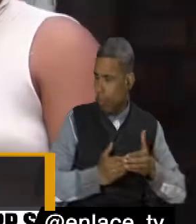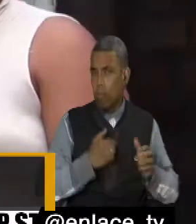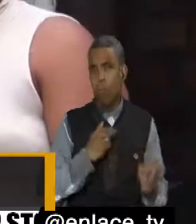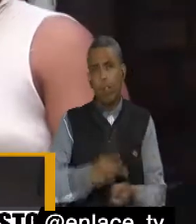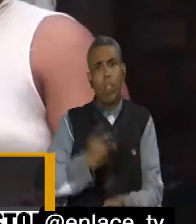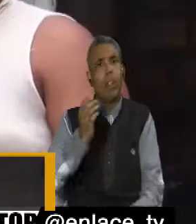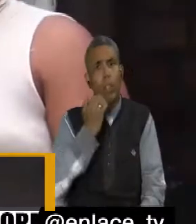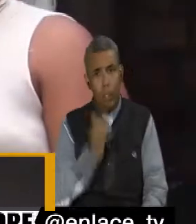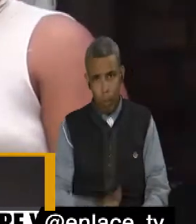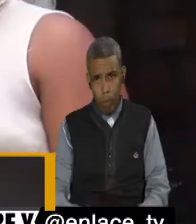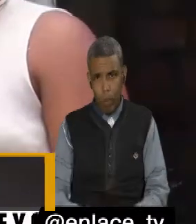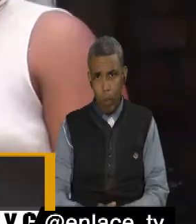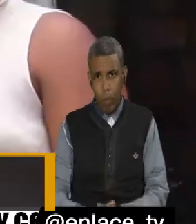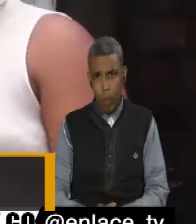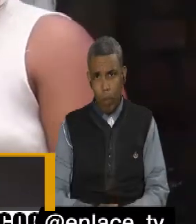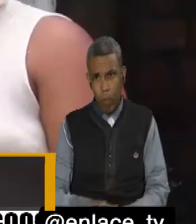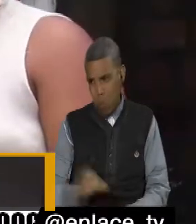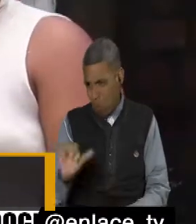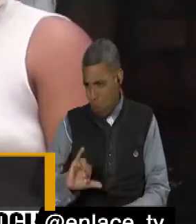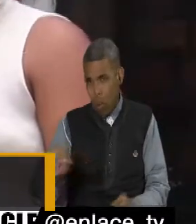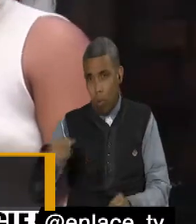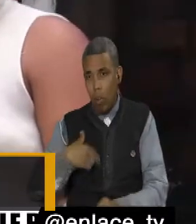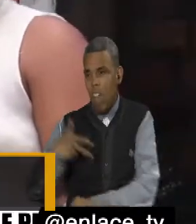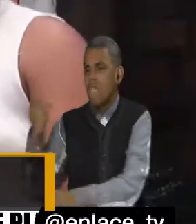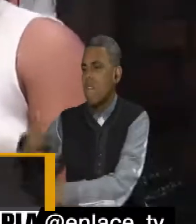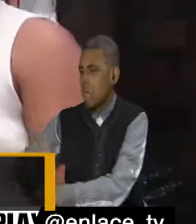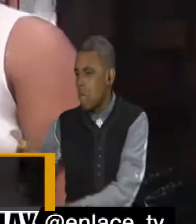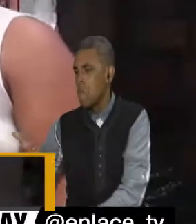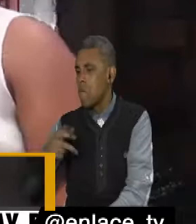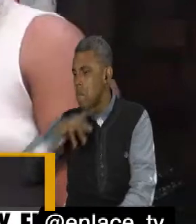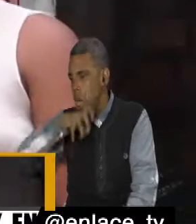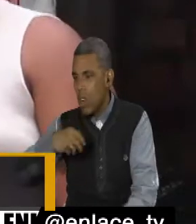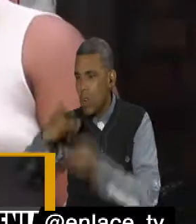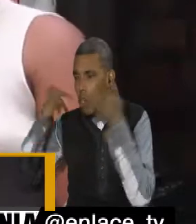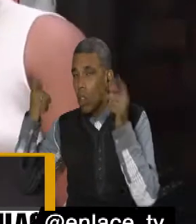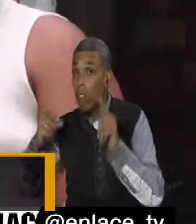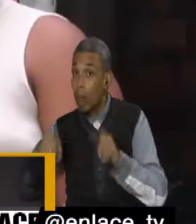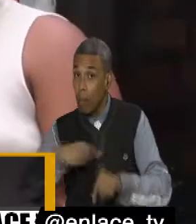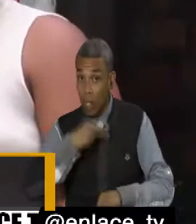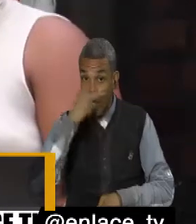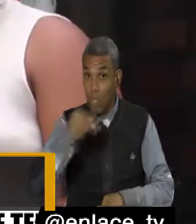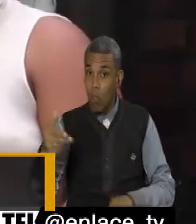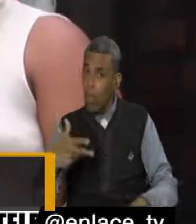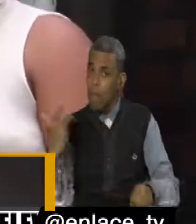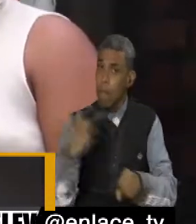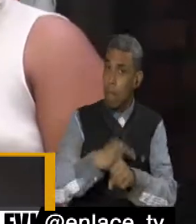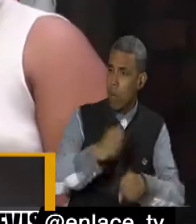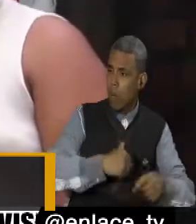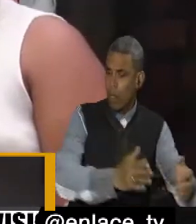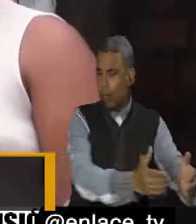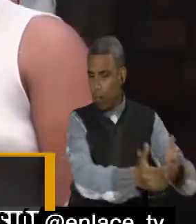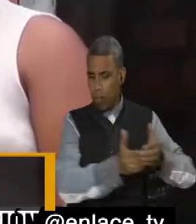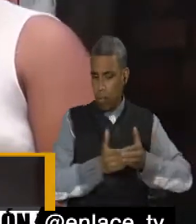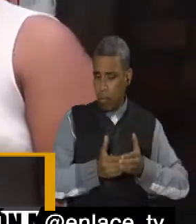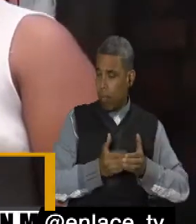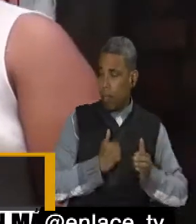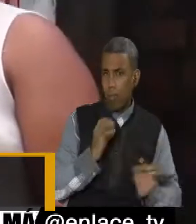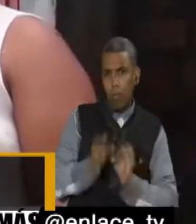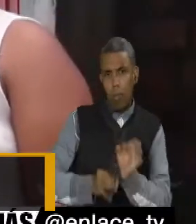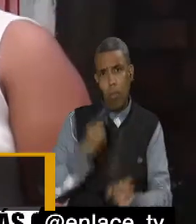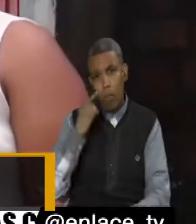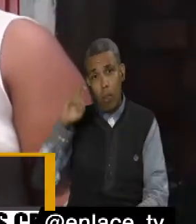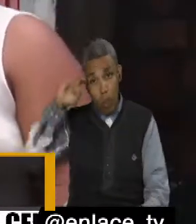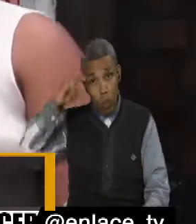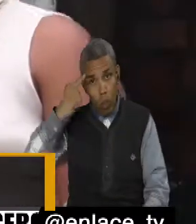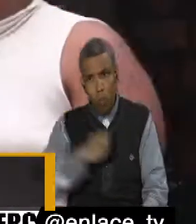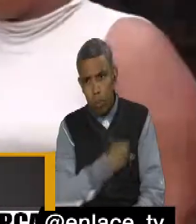hijos. Así como lo hacen con los animales, lo pueden hacer con los niños. Entonces es un llamado, por favor, a las autoridades para que tomen cartas sobre este asunto con